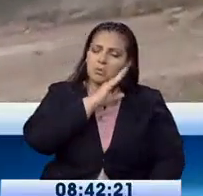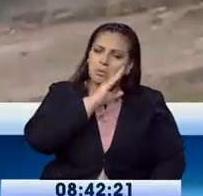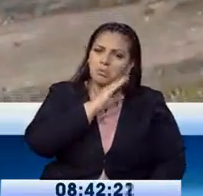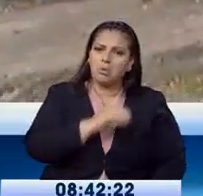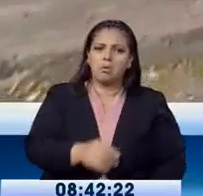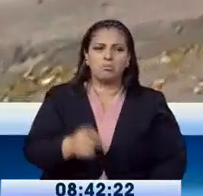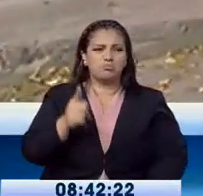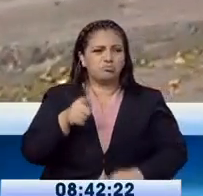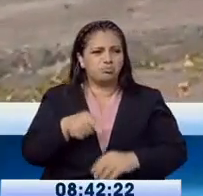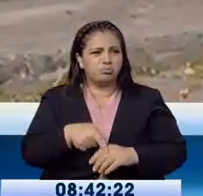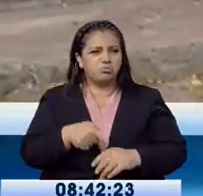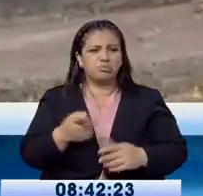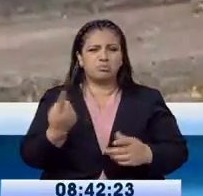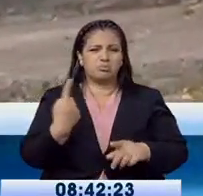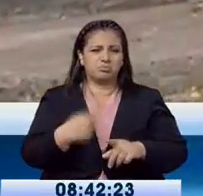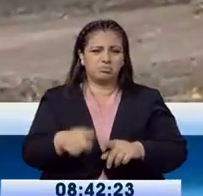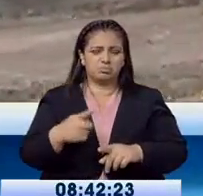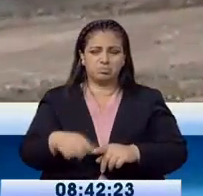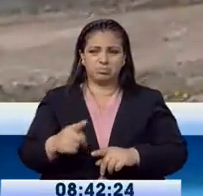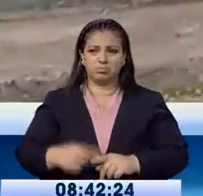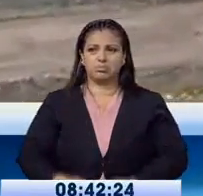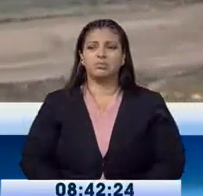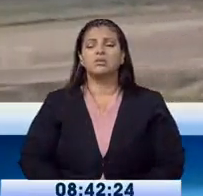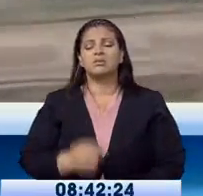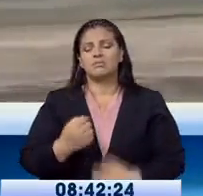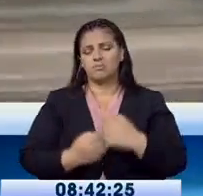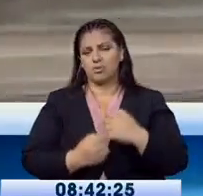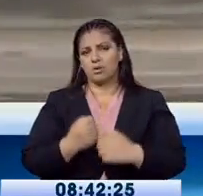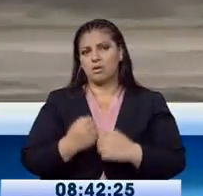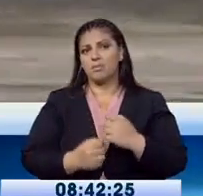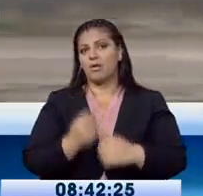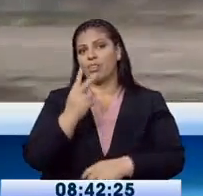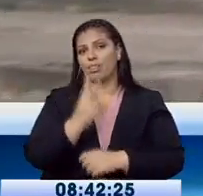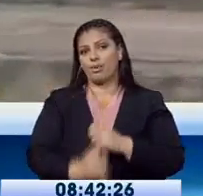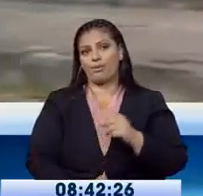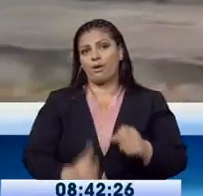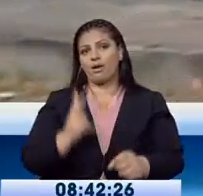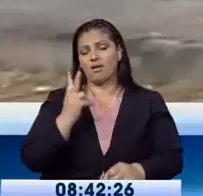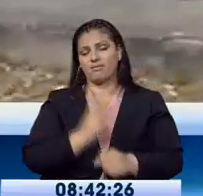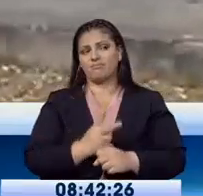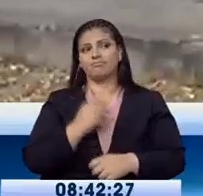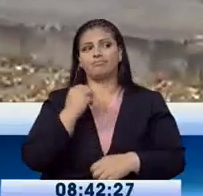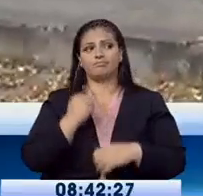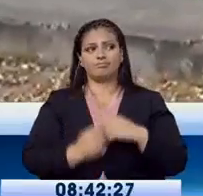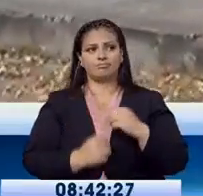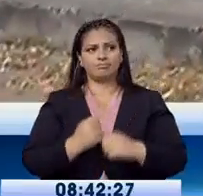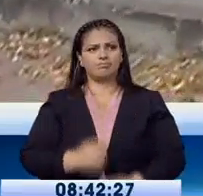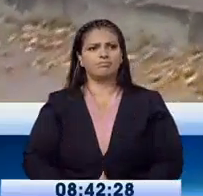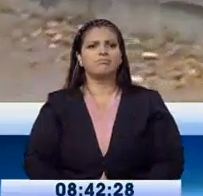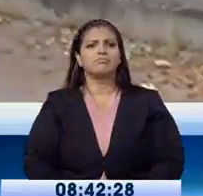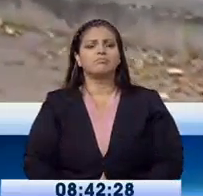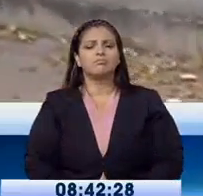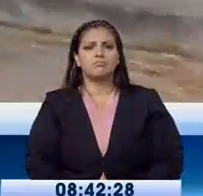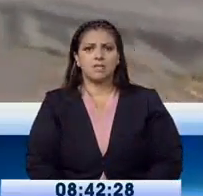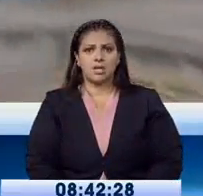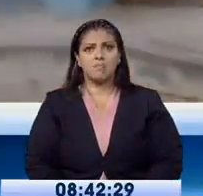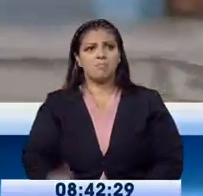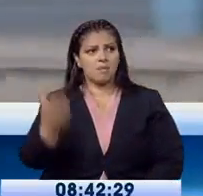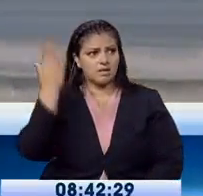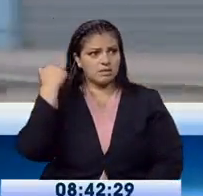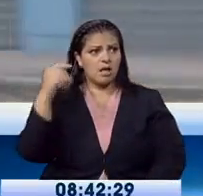malvivir se han acercado a este sector y realizan sus necesidades por doquier es lo que provoca malos olores